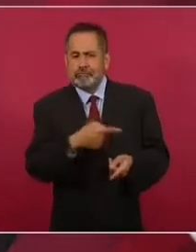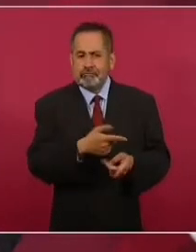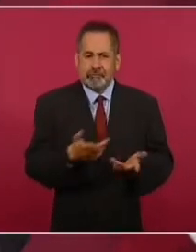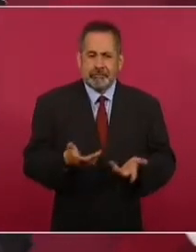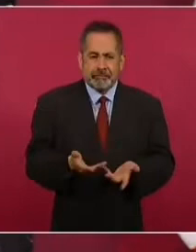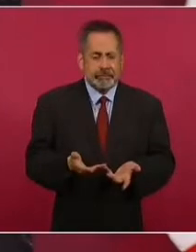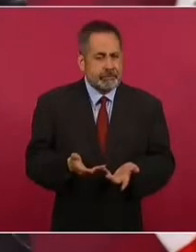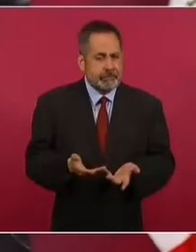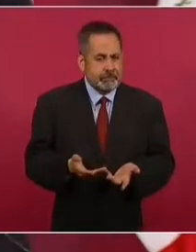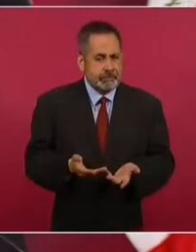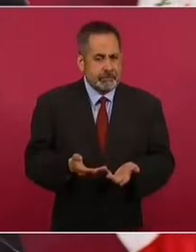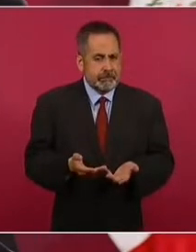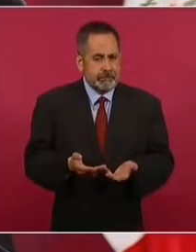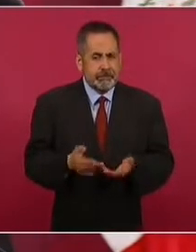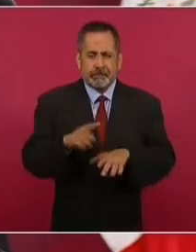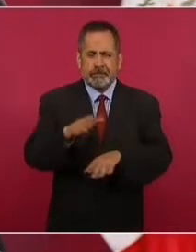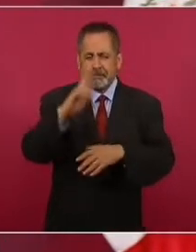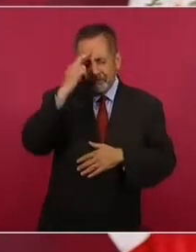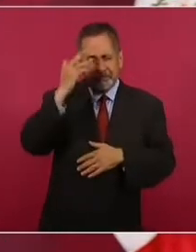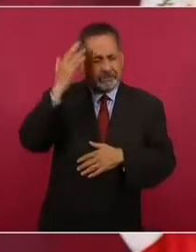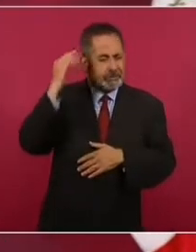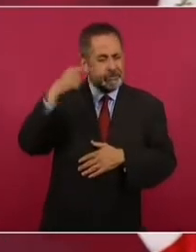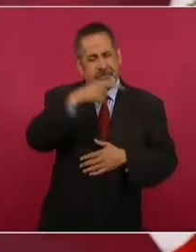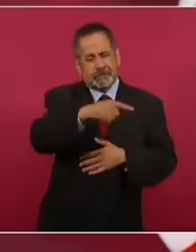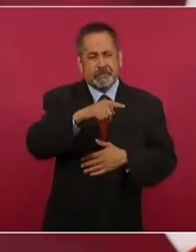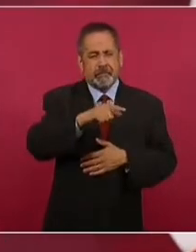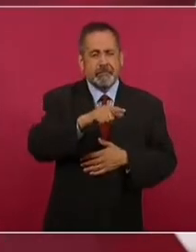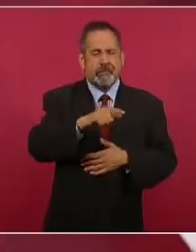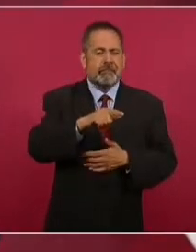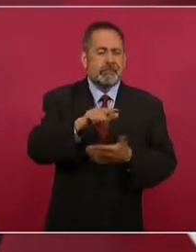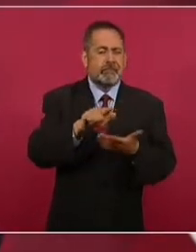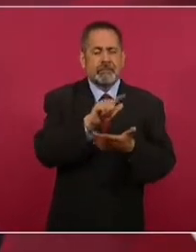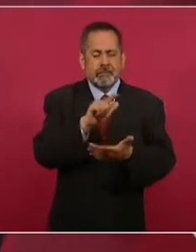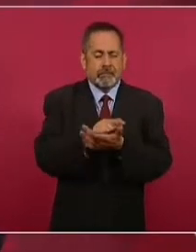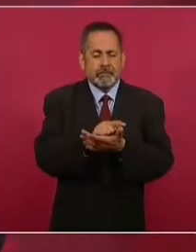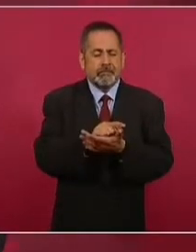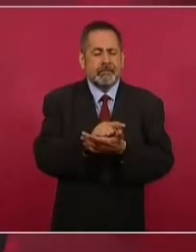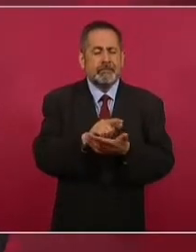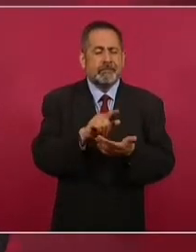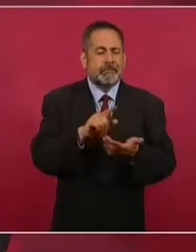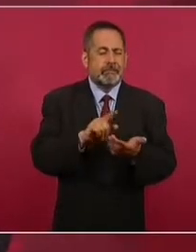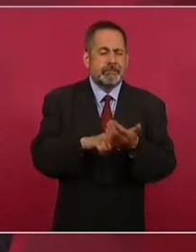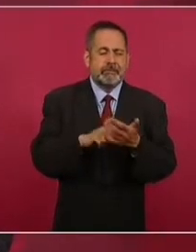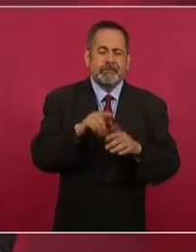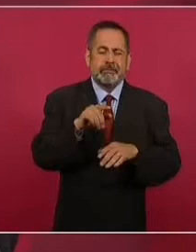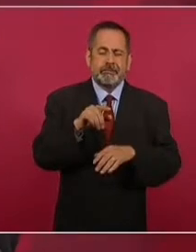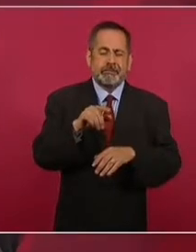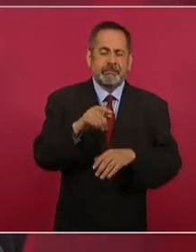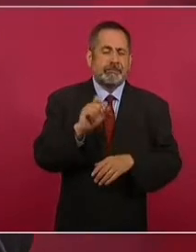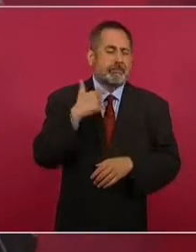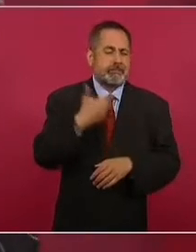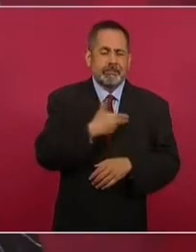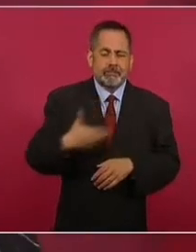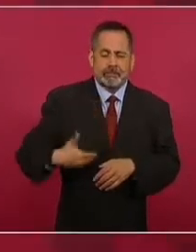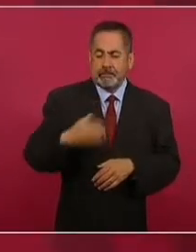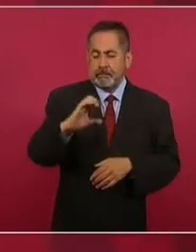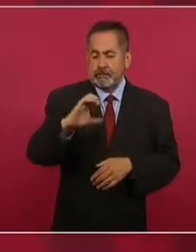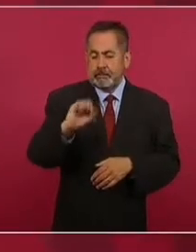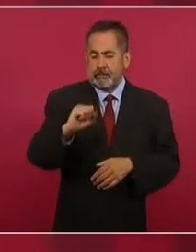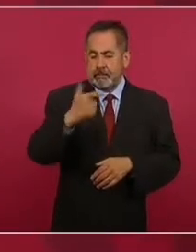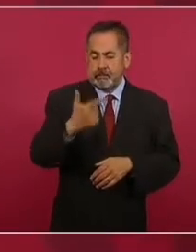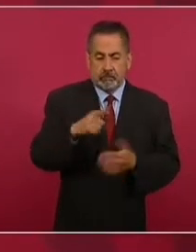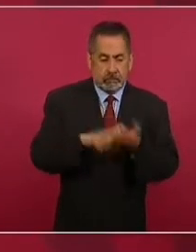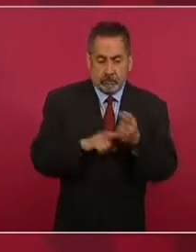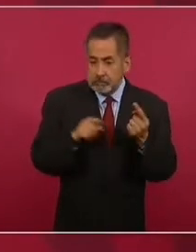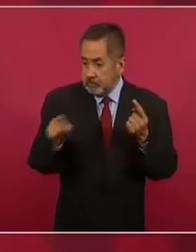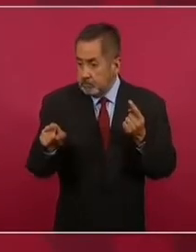la reforma de Salinas al 27 constitucional y se pusieran